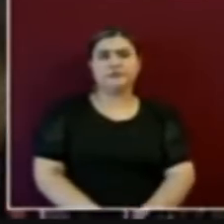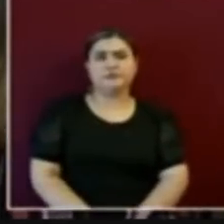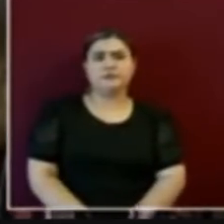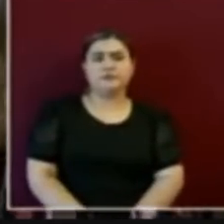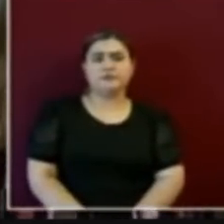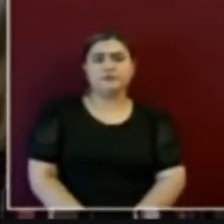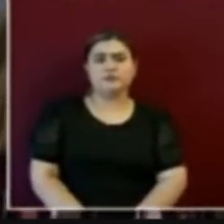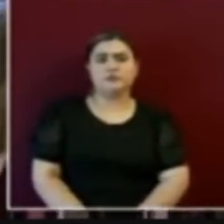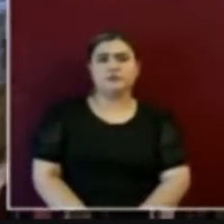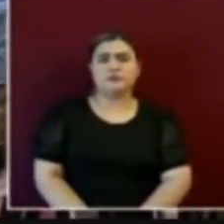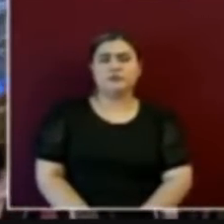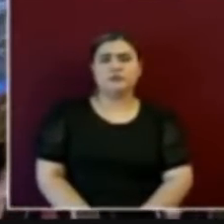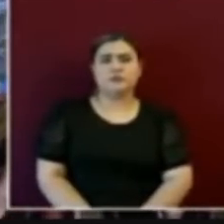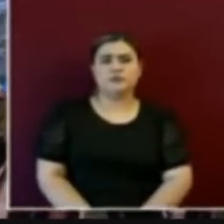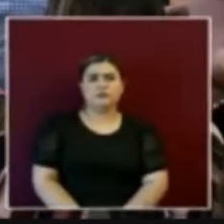No.